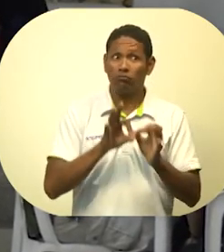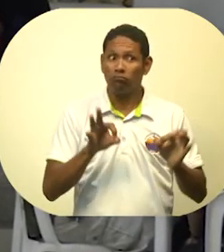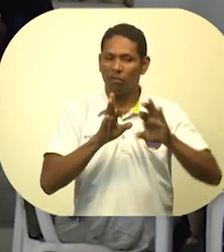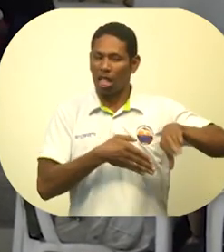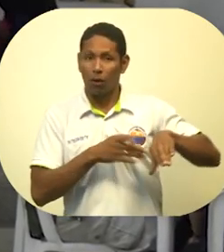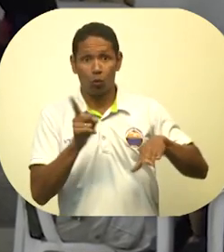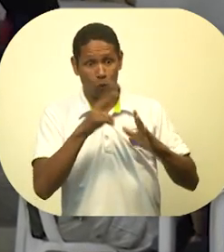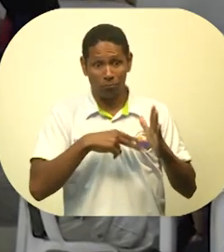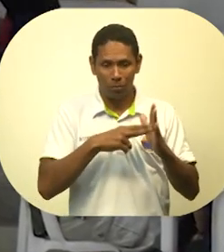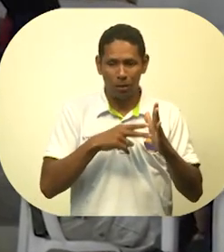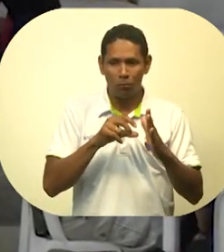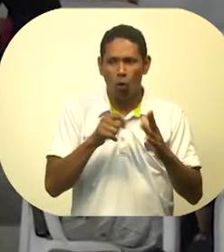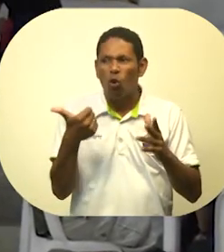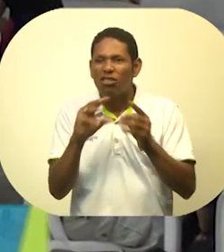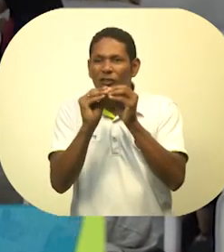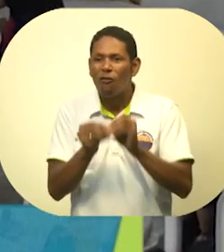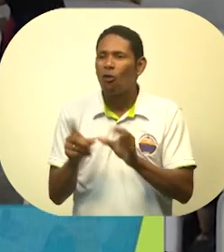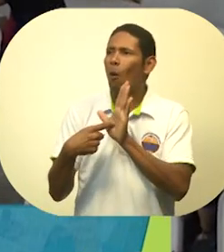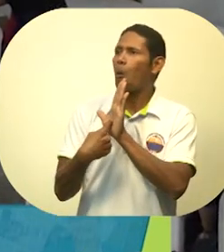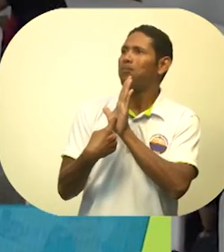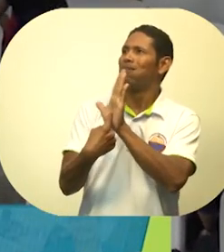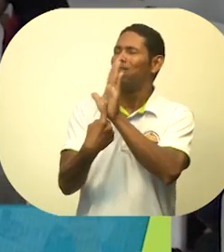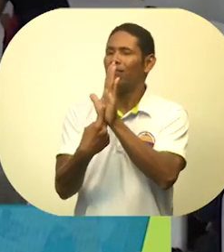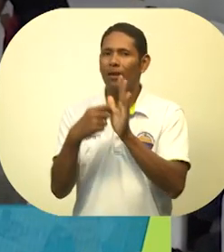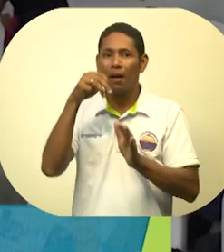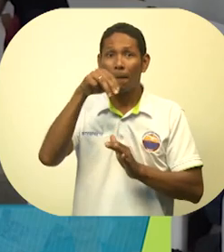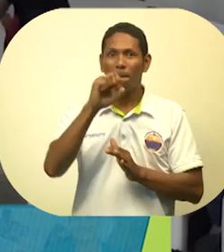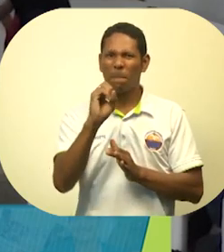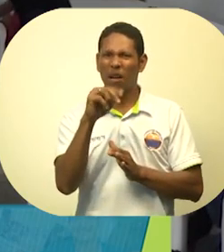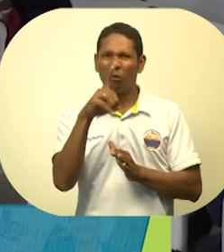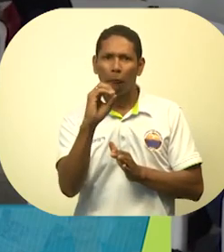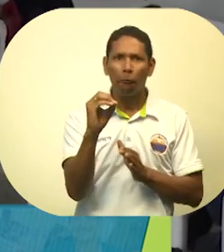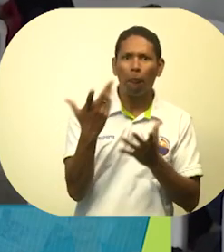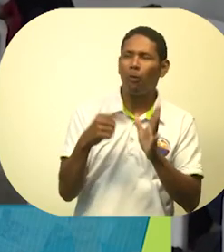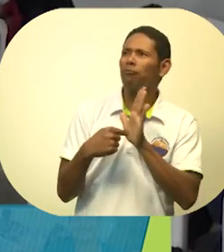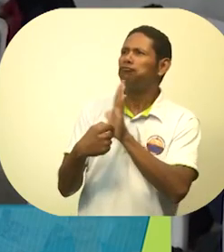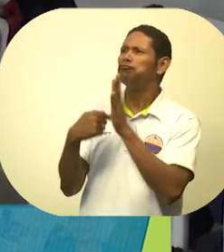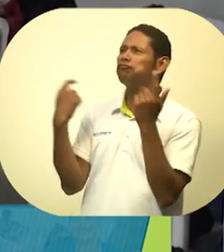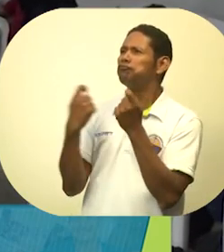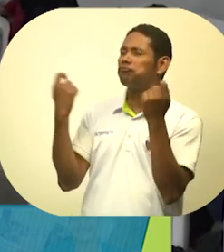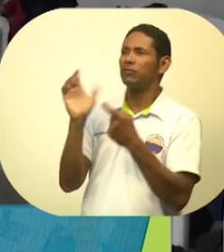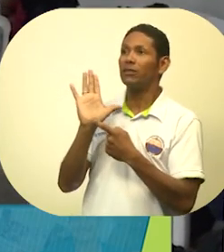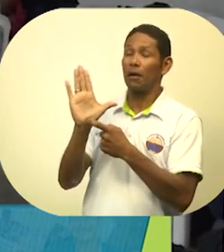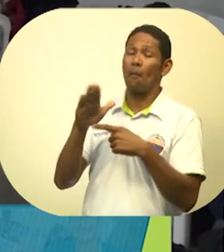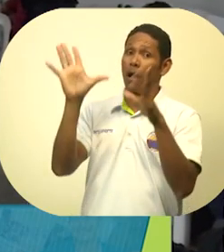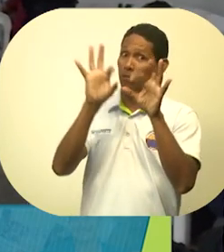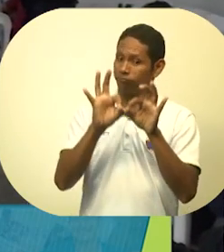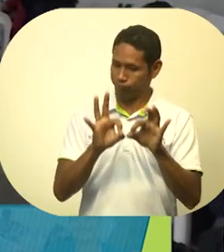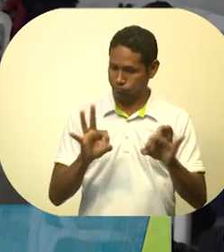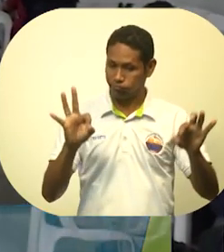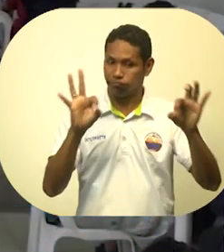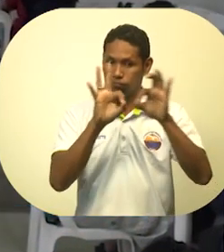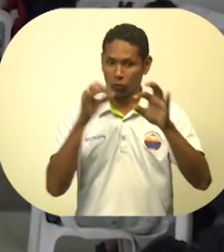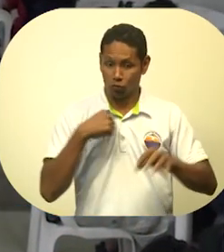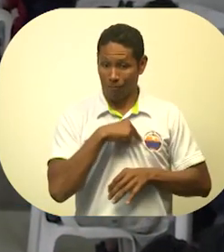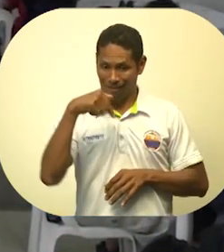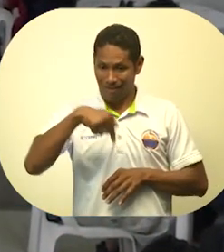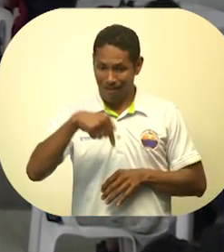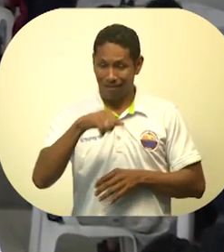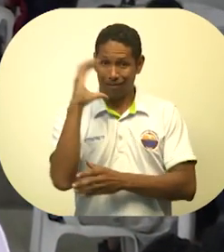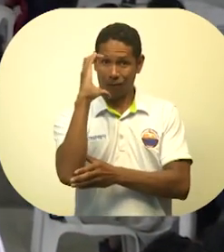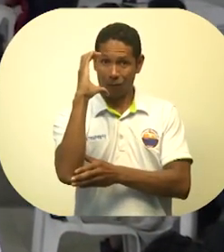otras posibilidades para acercar la gente al universo de Macondo, que obviamente es algo muy importante para nosotros